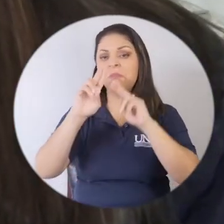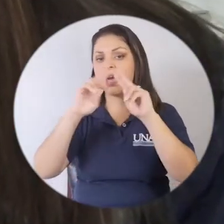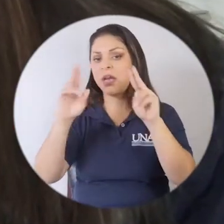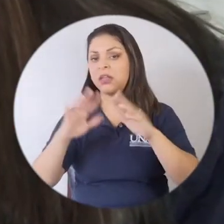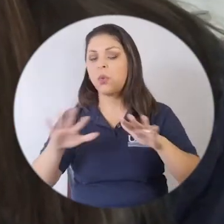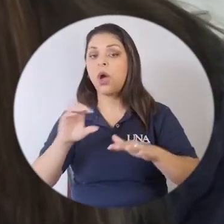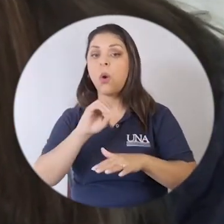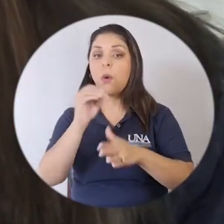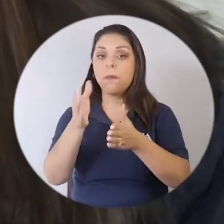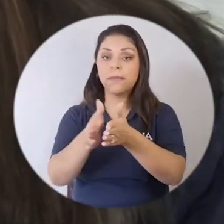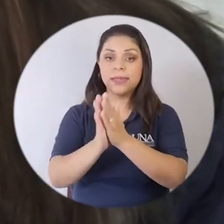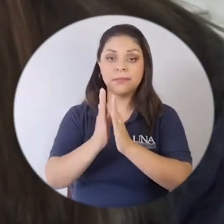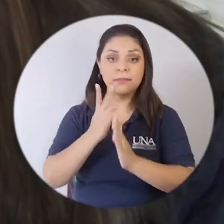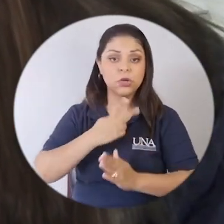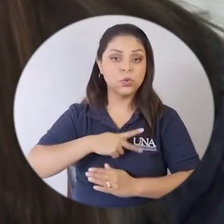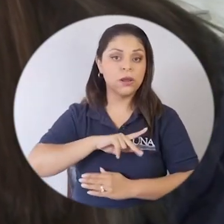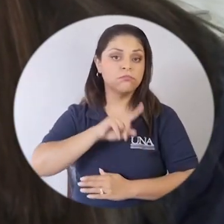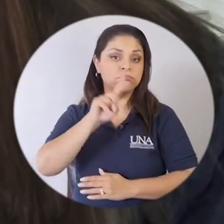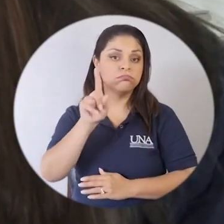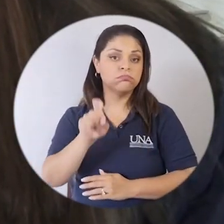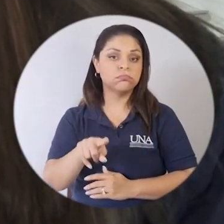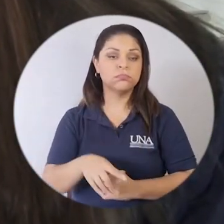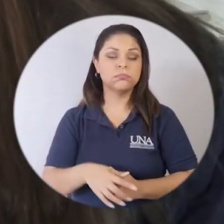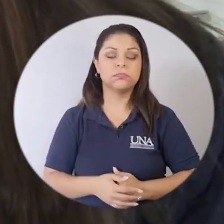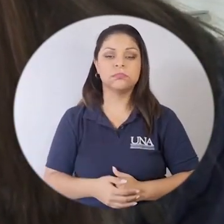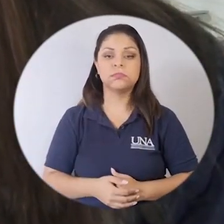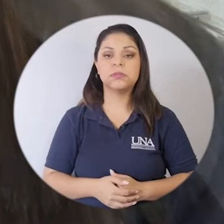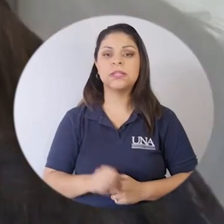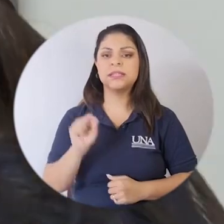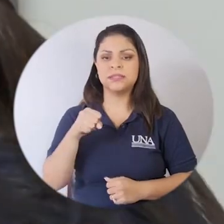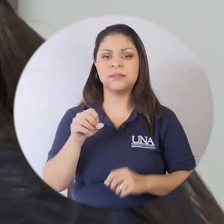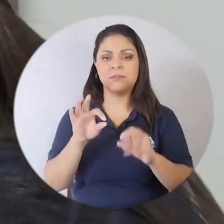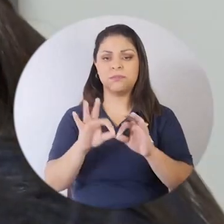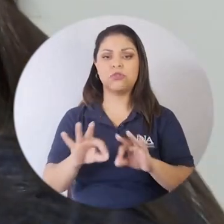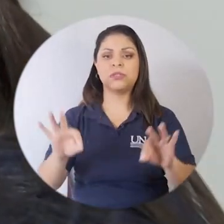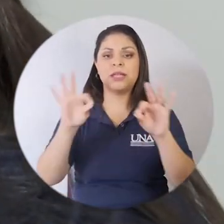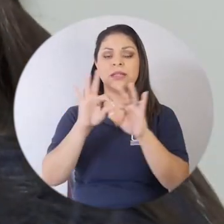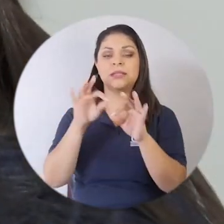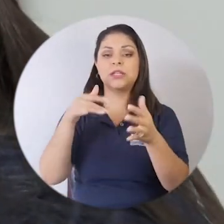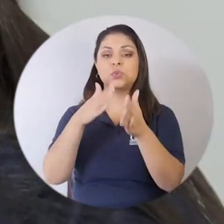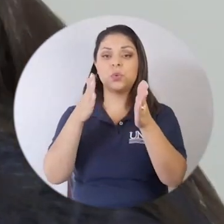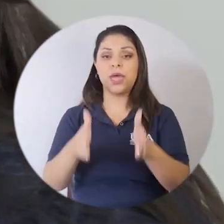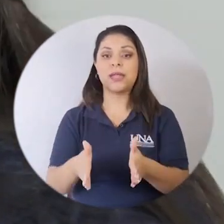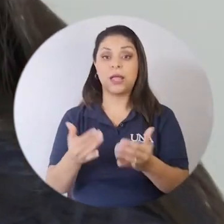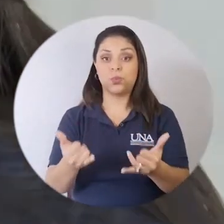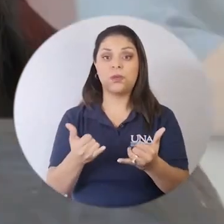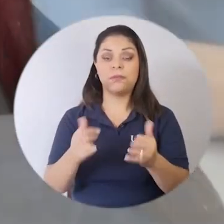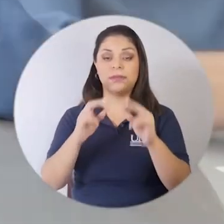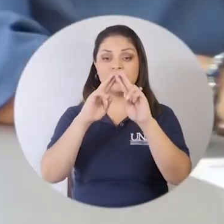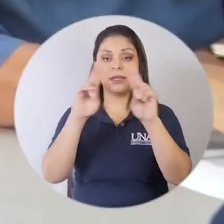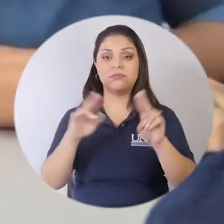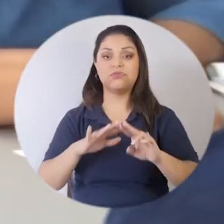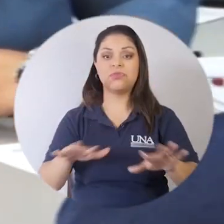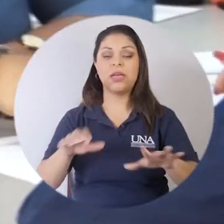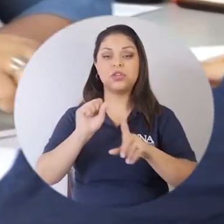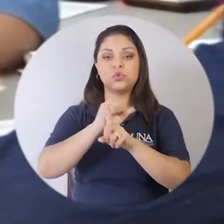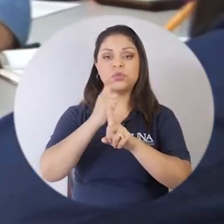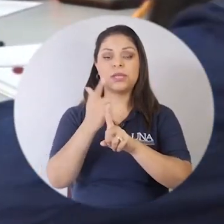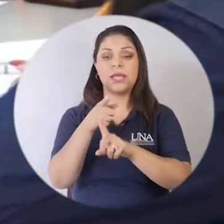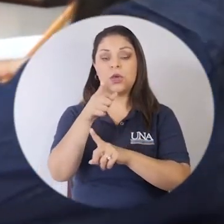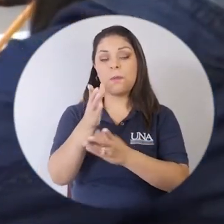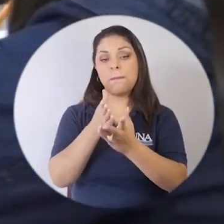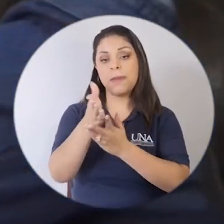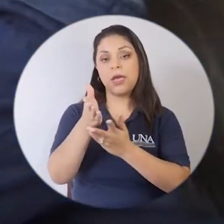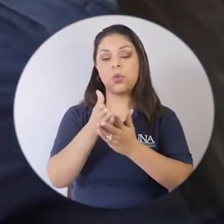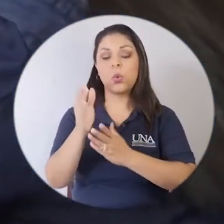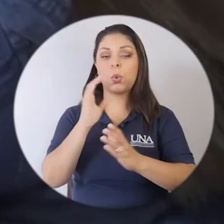puede solicitarlo personalmente? Sí, es muy importante que el estudiante, bueno, actualmente las redes sociales, ¿verdad?, son